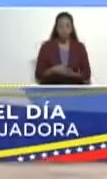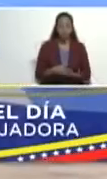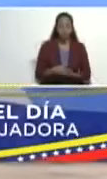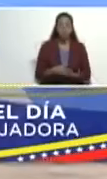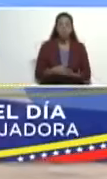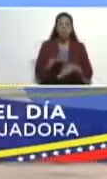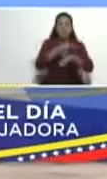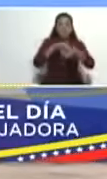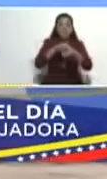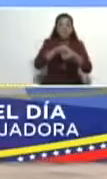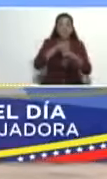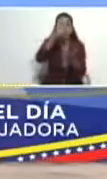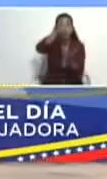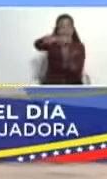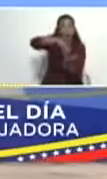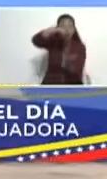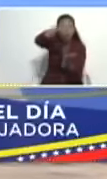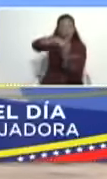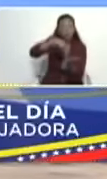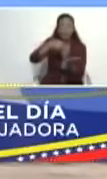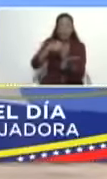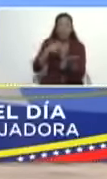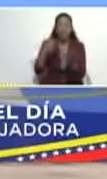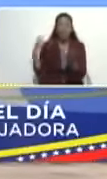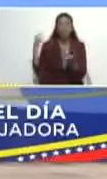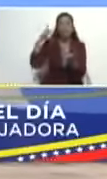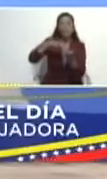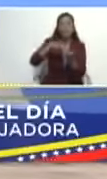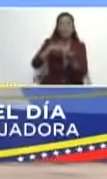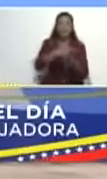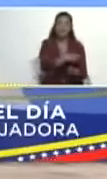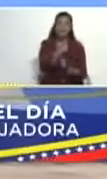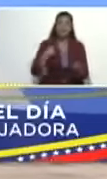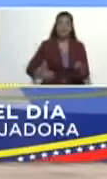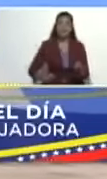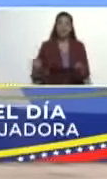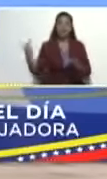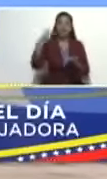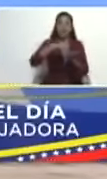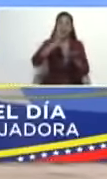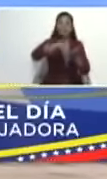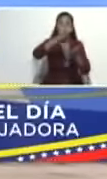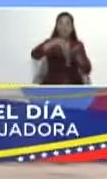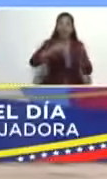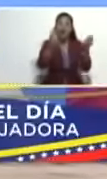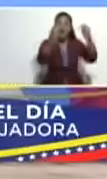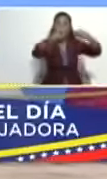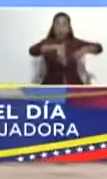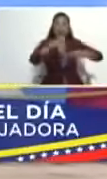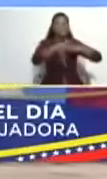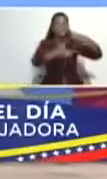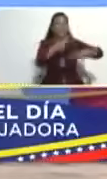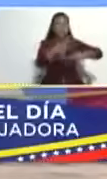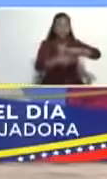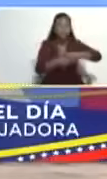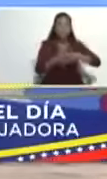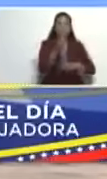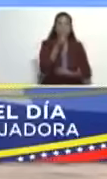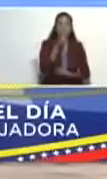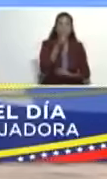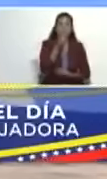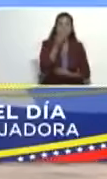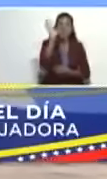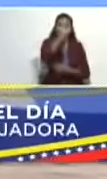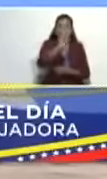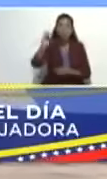El ministro de Agricultura no está presente porque viene regresando de Shandong, China, de firmar tremendos acuerdos para la producción alimentaria en el